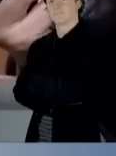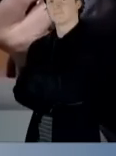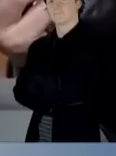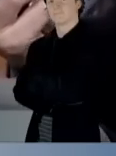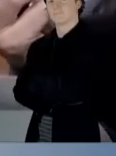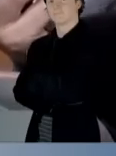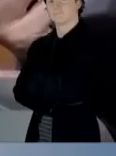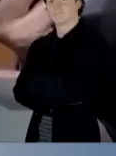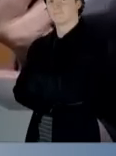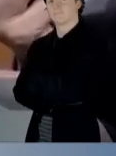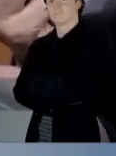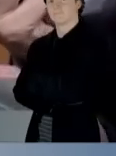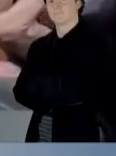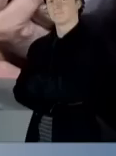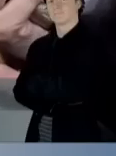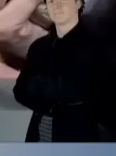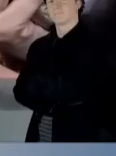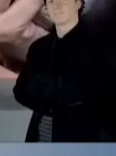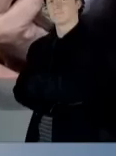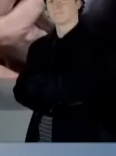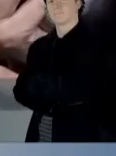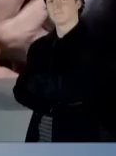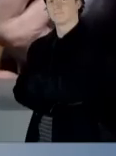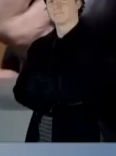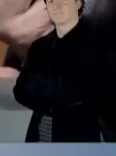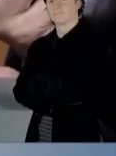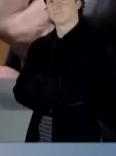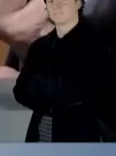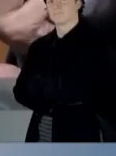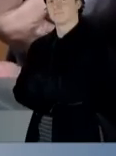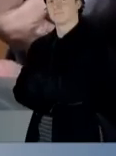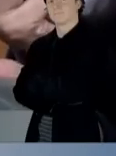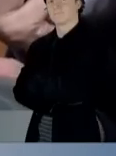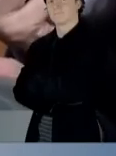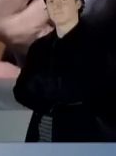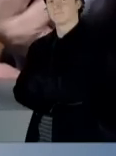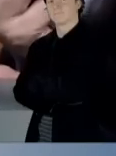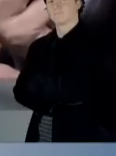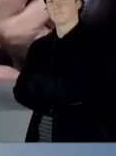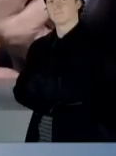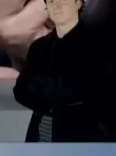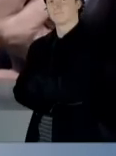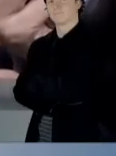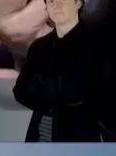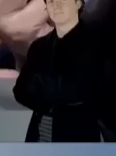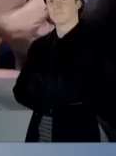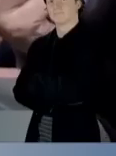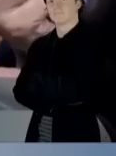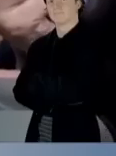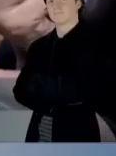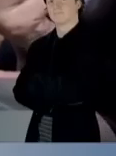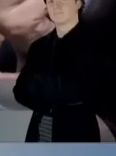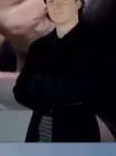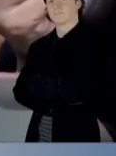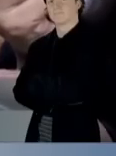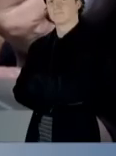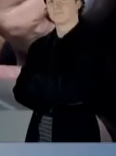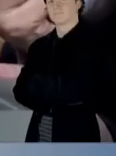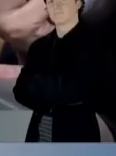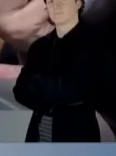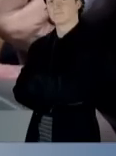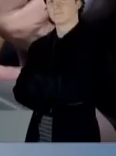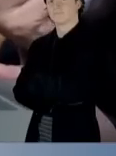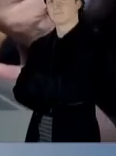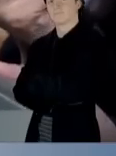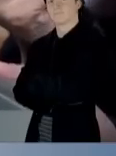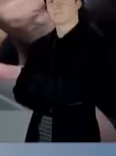políticos el presidente Gabriel borich también en el marco de su gira por Europa de firmar una declaración transversal de condena al golpe de estado